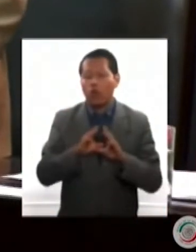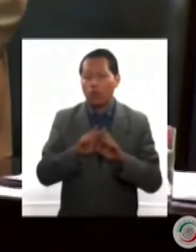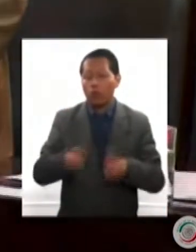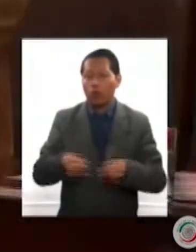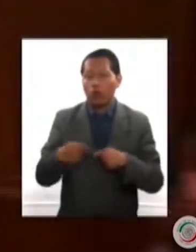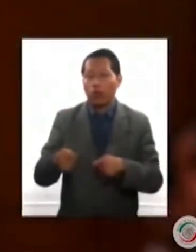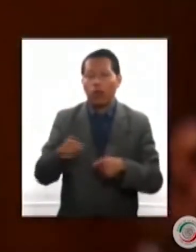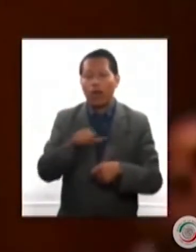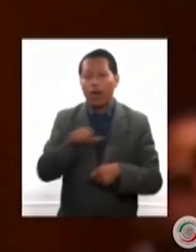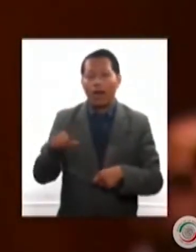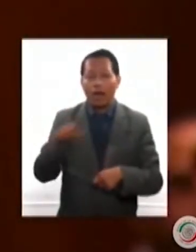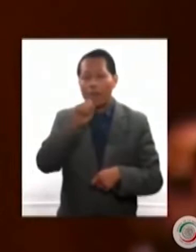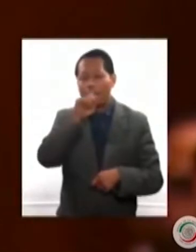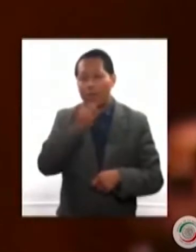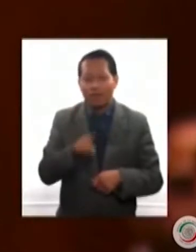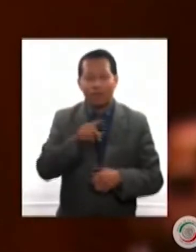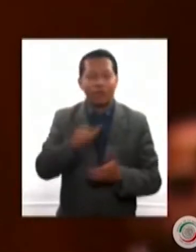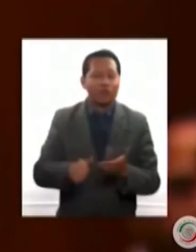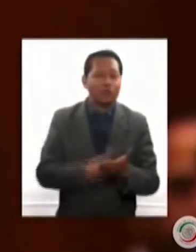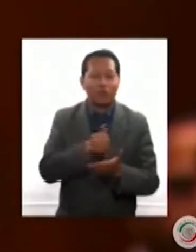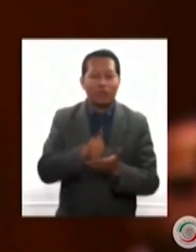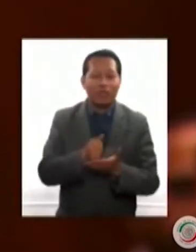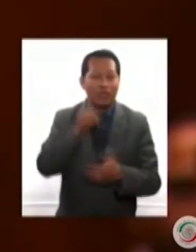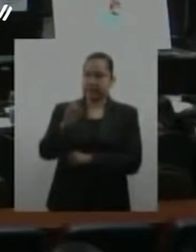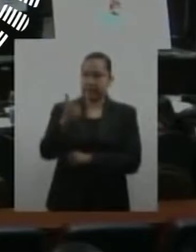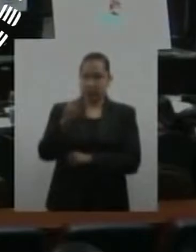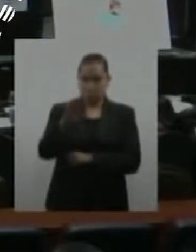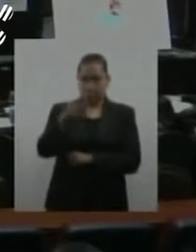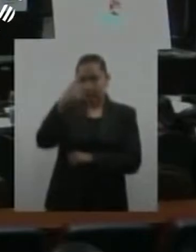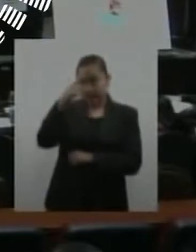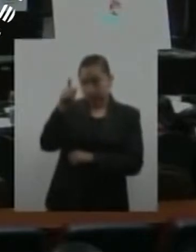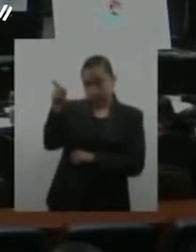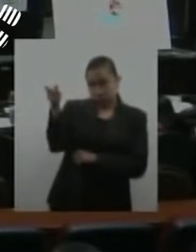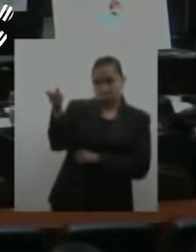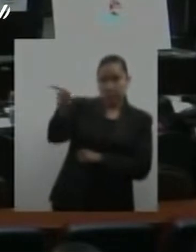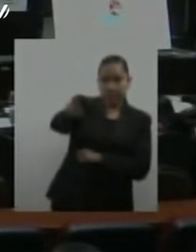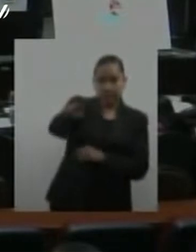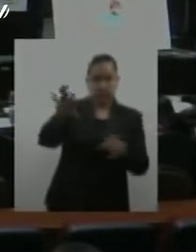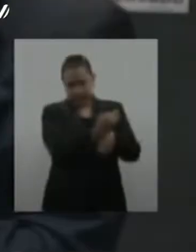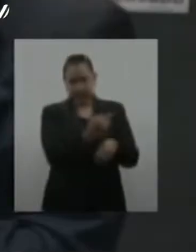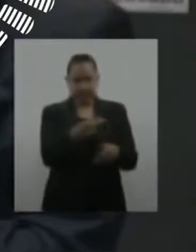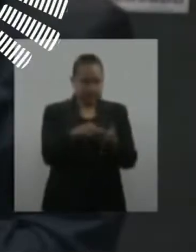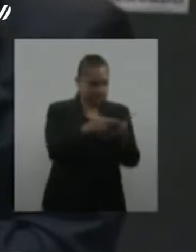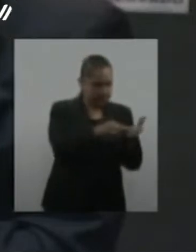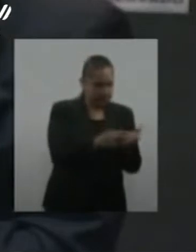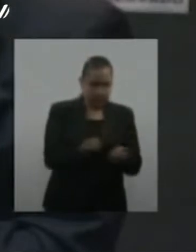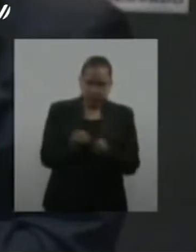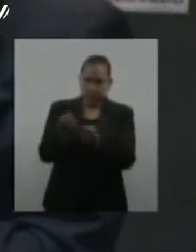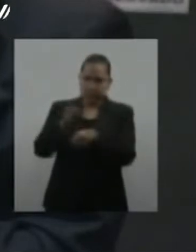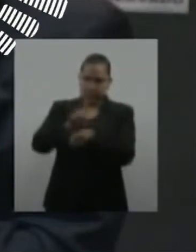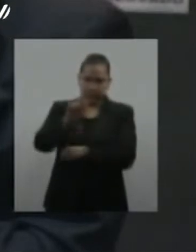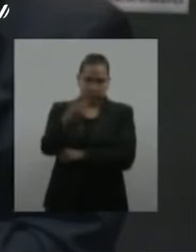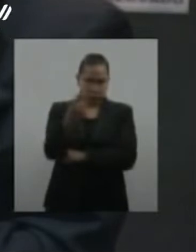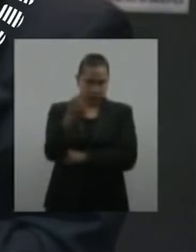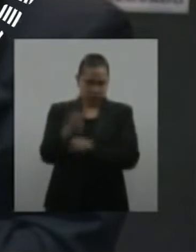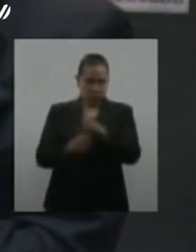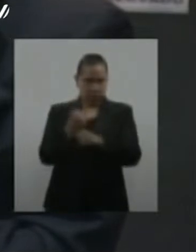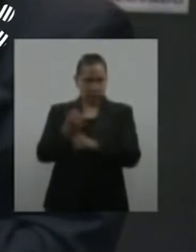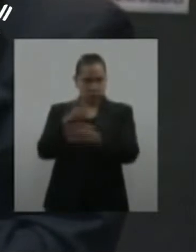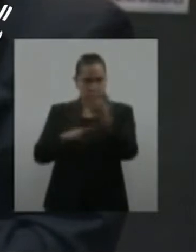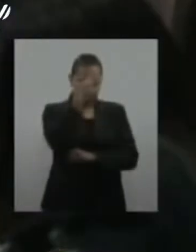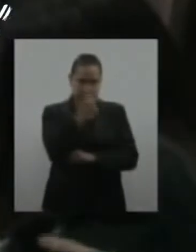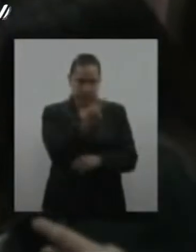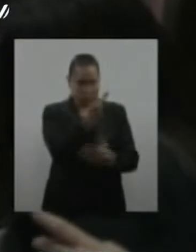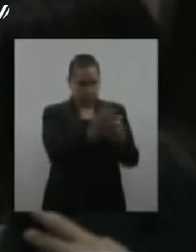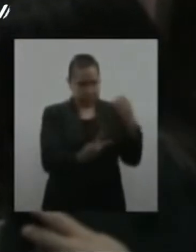respecto, Muñoz Ledo dijo en entrevista con Azucena Oresti. Yo tenía un video. Ajá. Está en las redes. Sí, lo estoy viendo